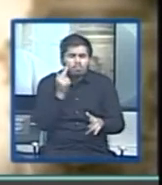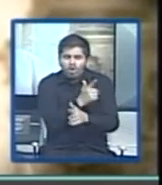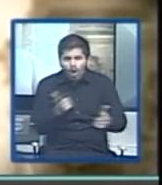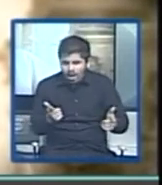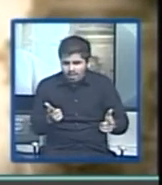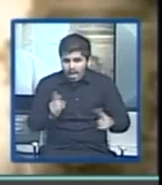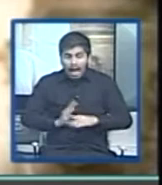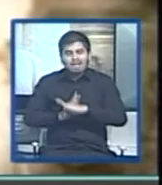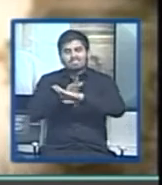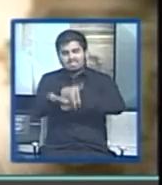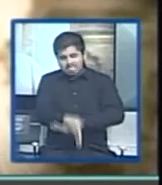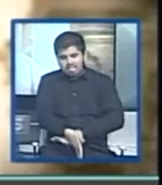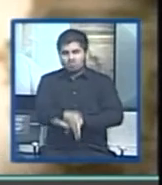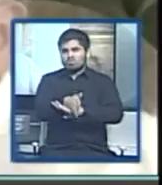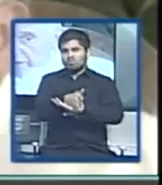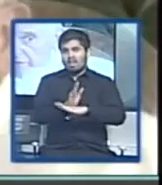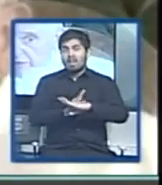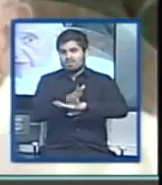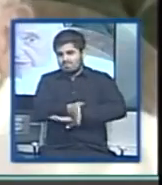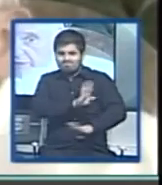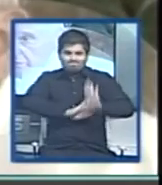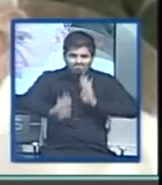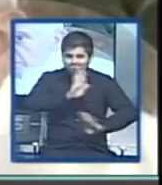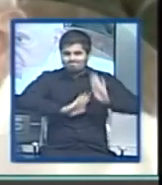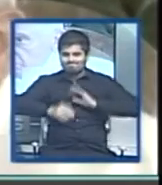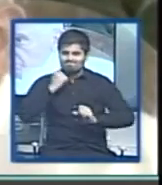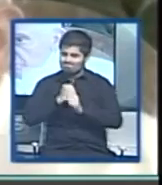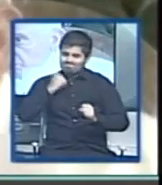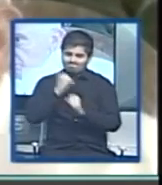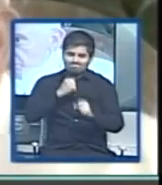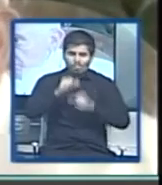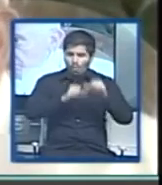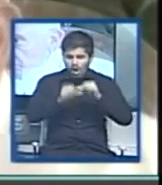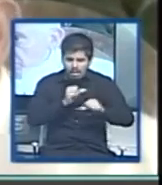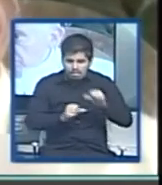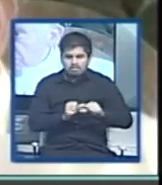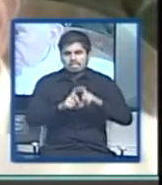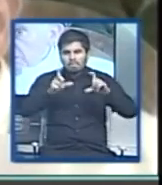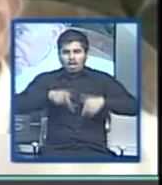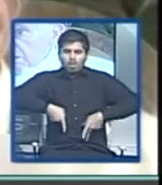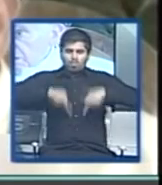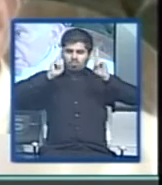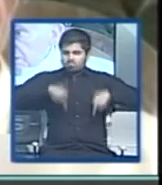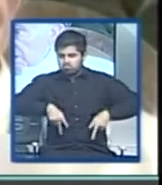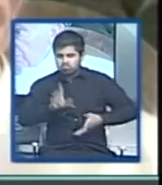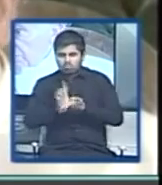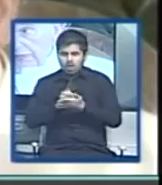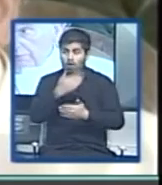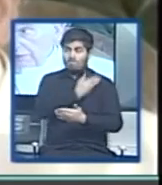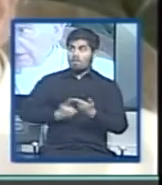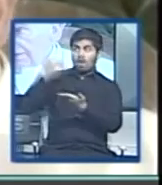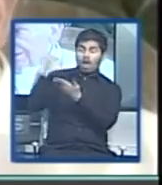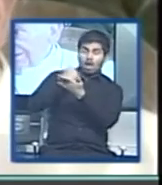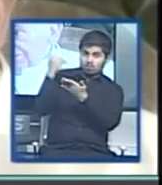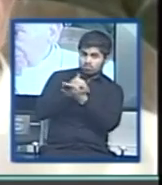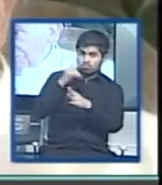Tenemos el acceso, el acceso que está planificado, estamos trabajando en forma coordinada con todo lo que es infraestructura desde el gobierno, que son los